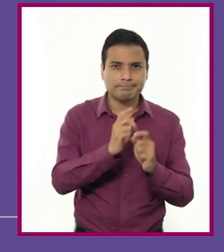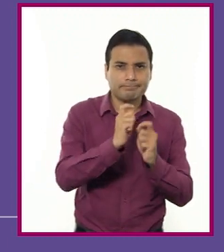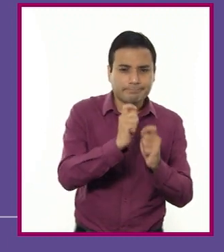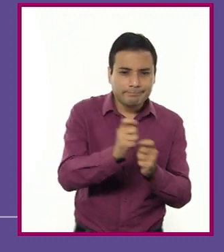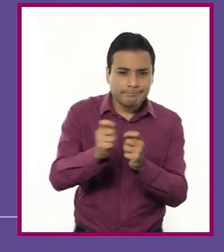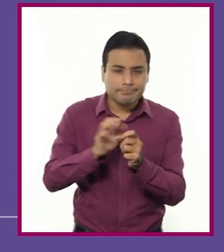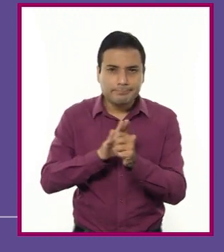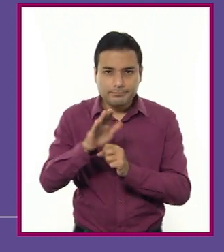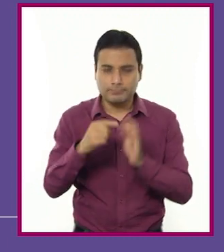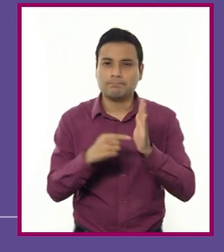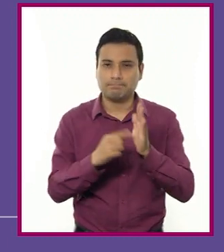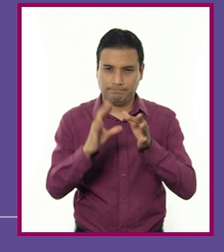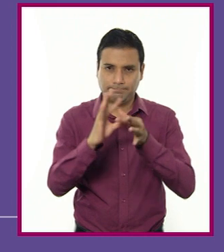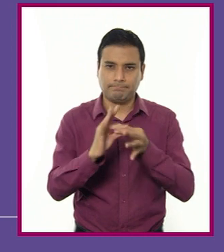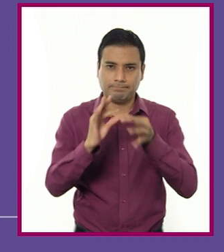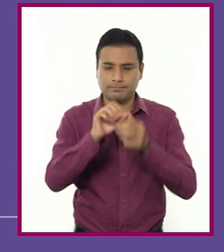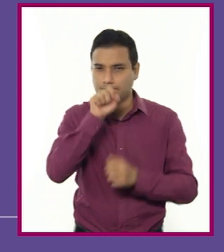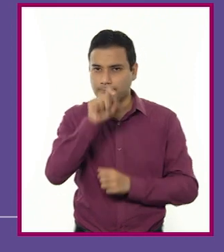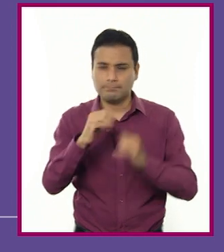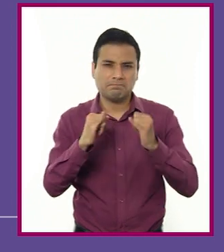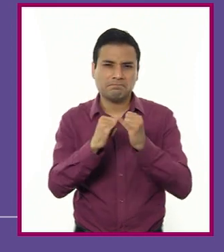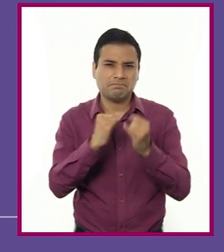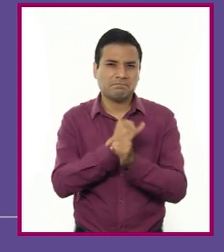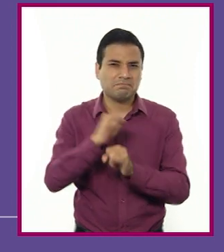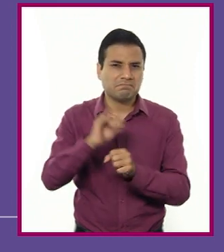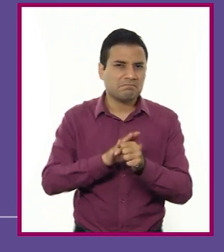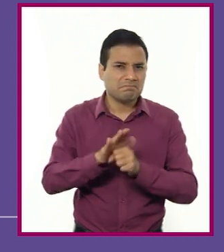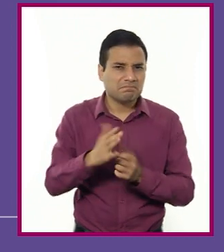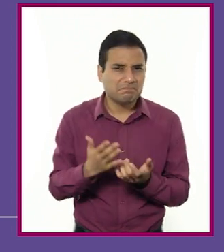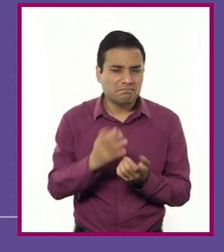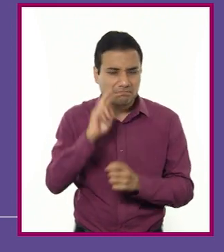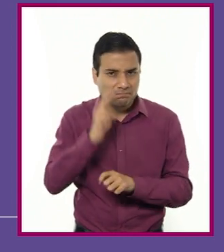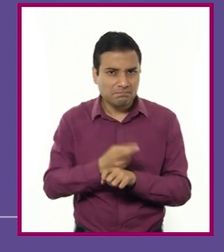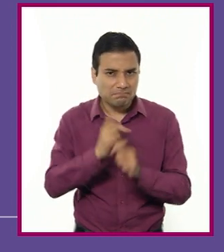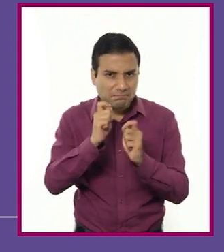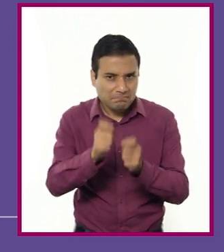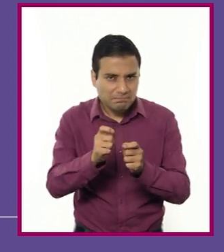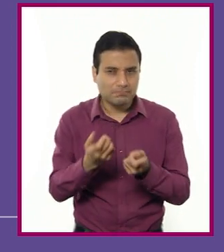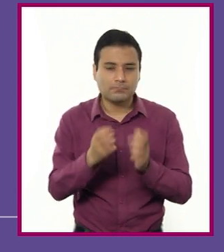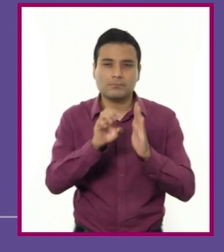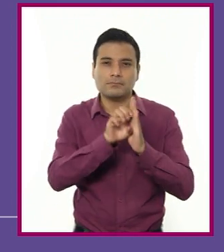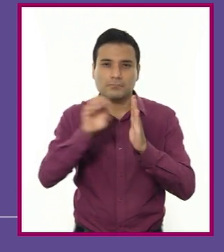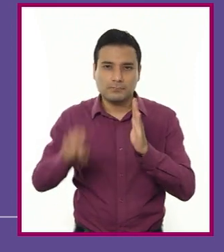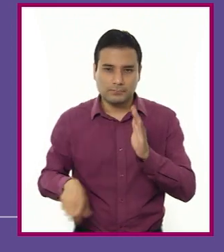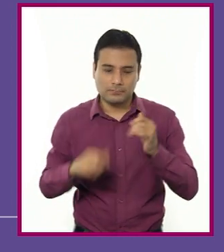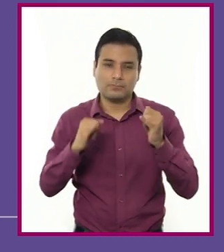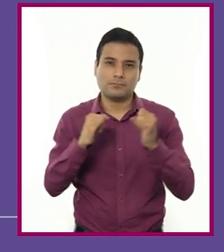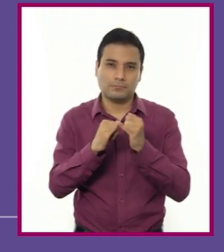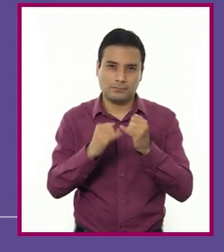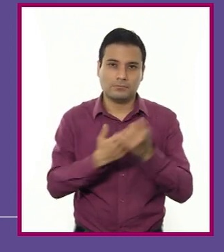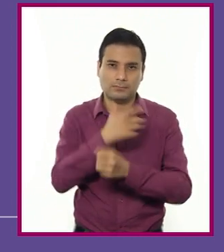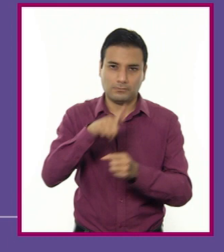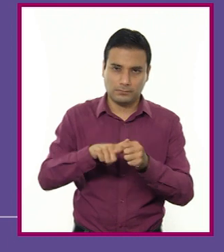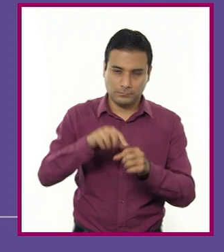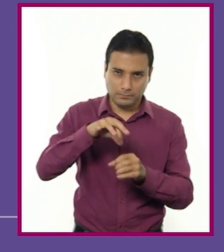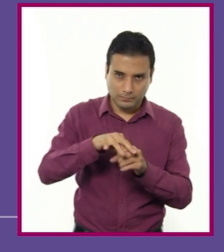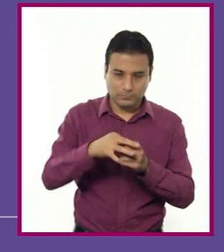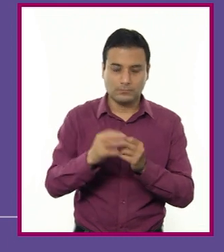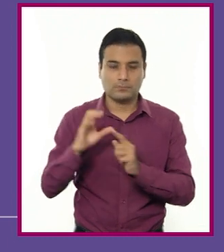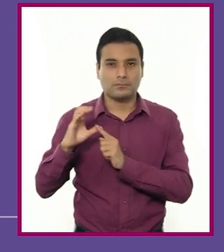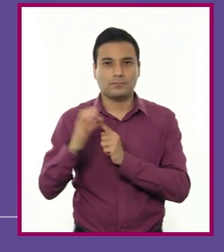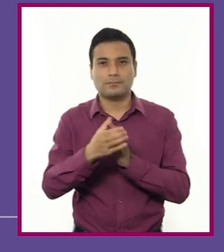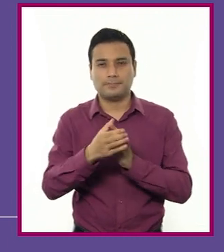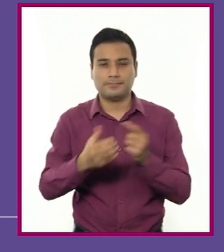organismos autónomos. Por ejemplo, el Instituto Nacional Electoral, INE, y la Comisión Nacional